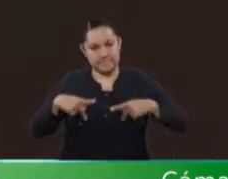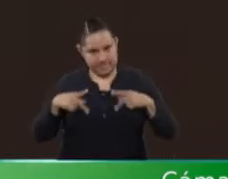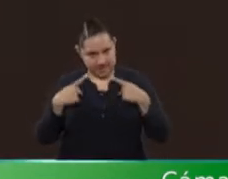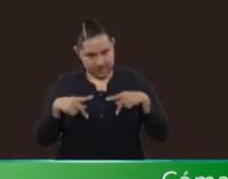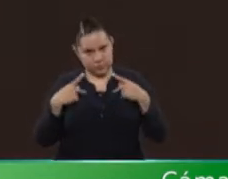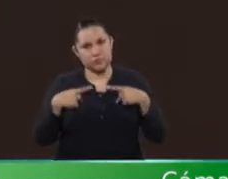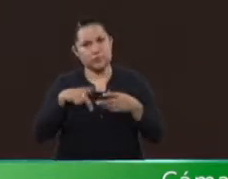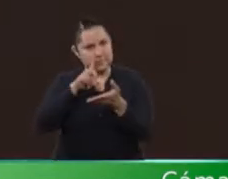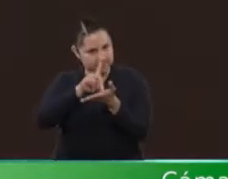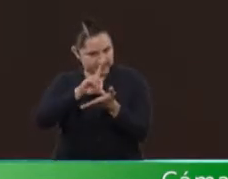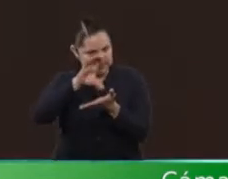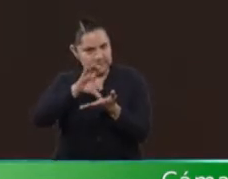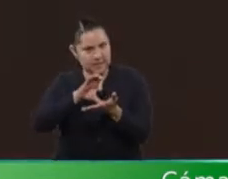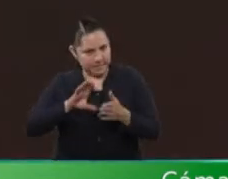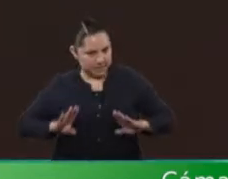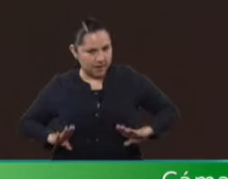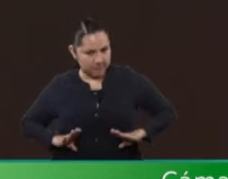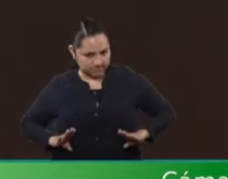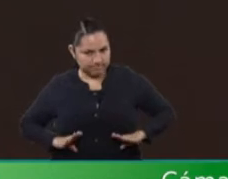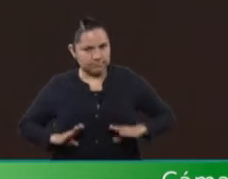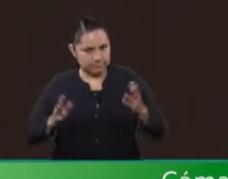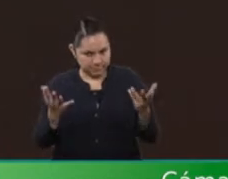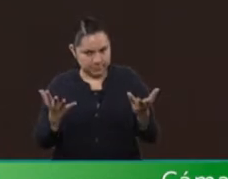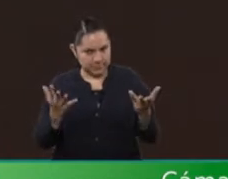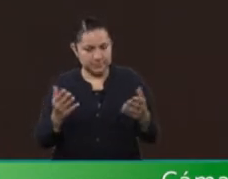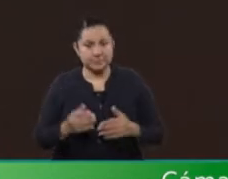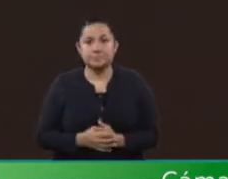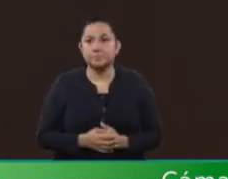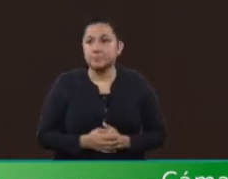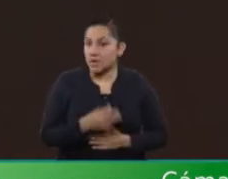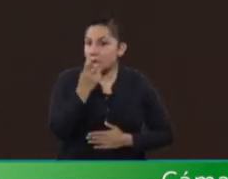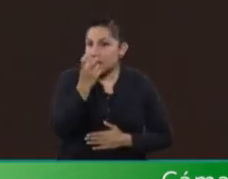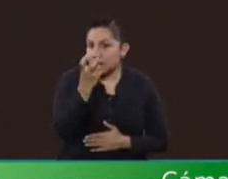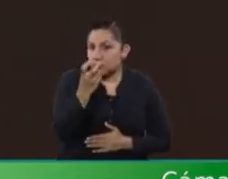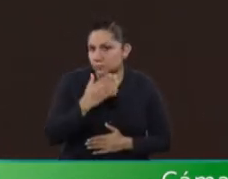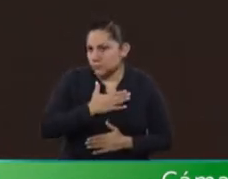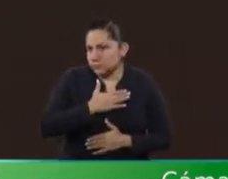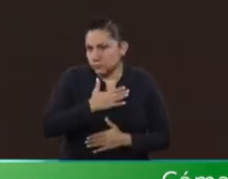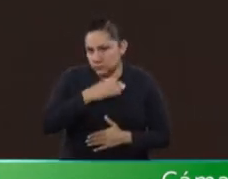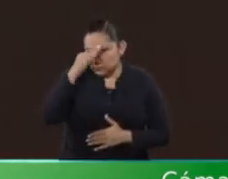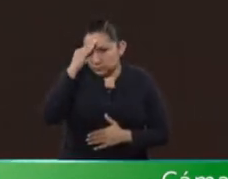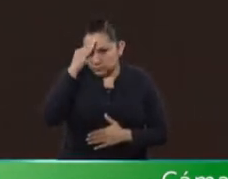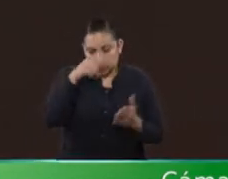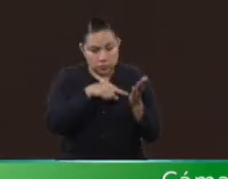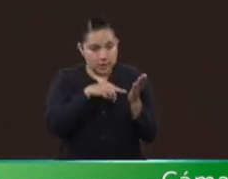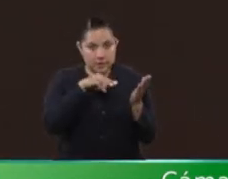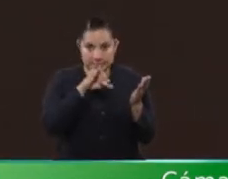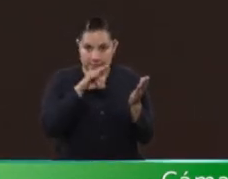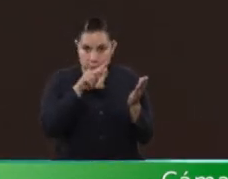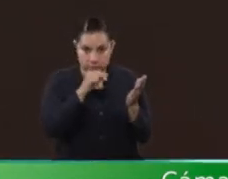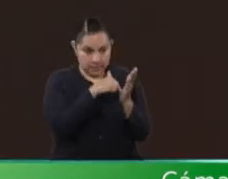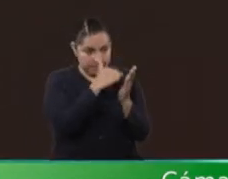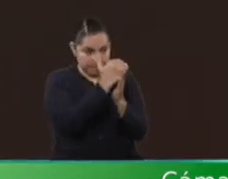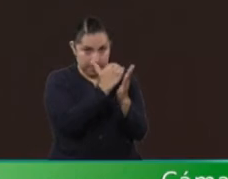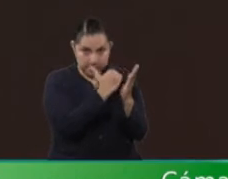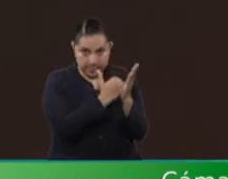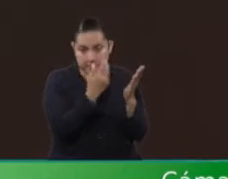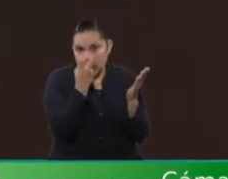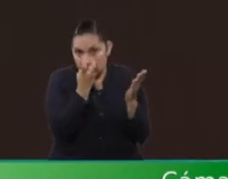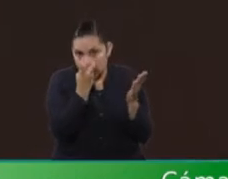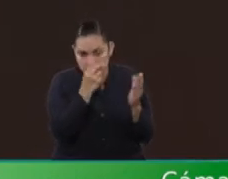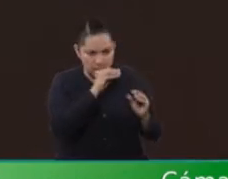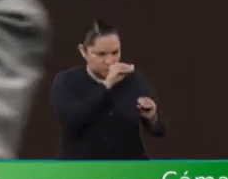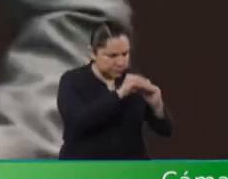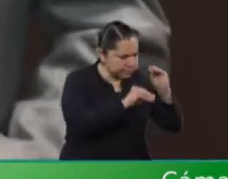fueran personas con discapacidad. Así es que me parece que esta minuta, este gran acuerdo que se impulsó desde